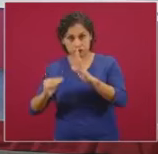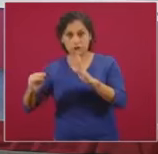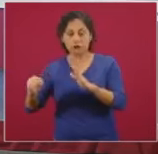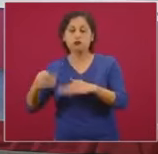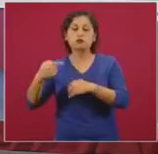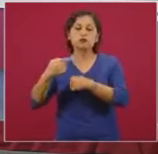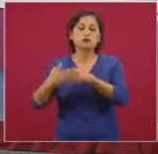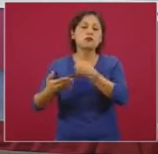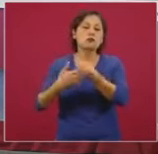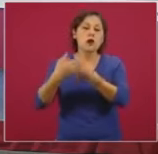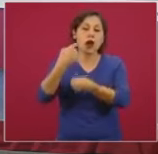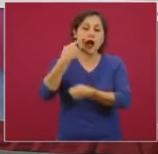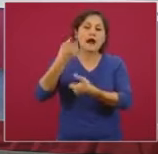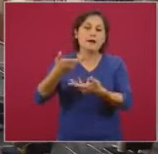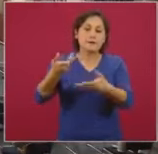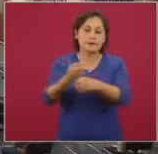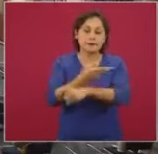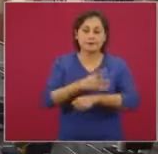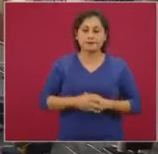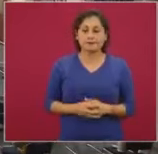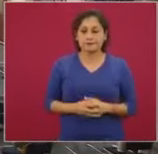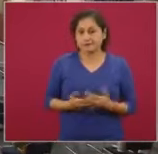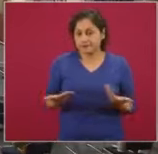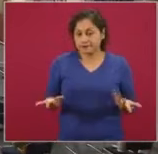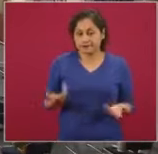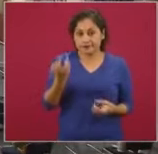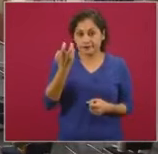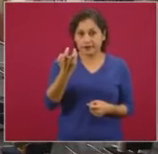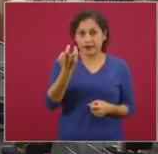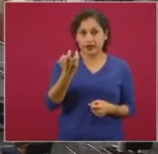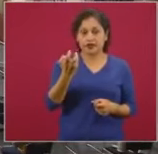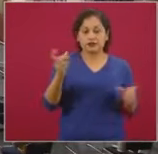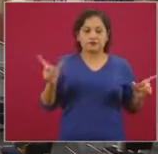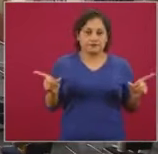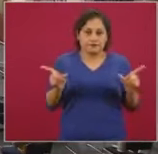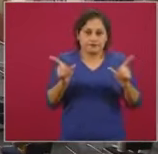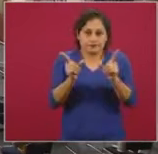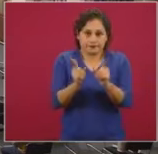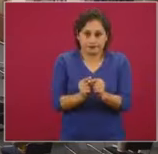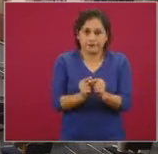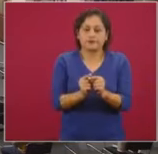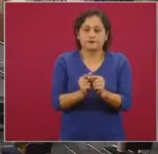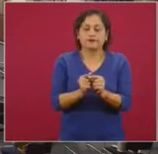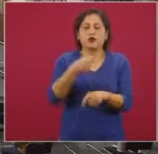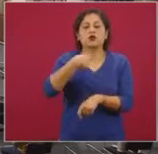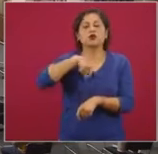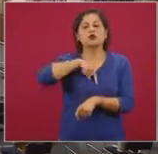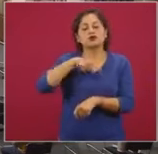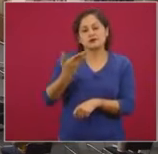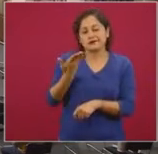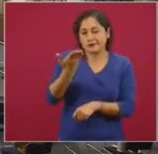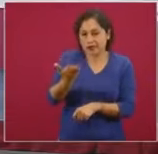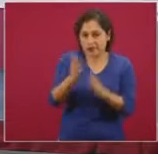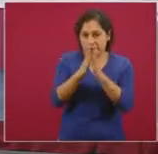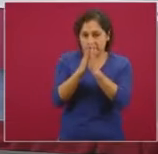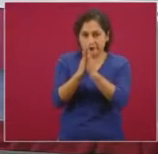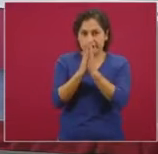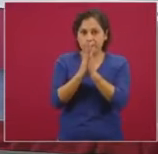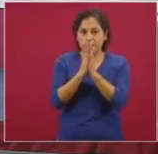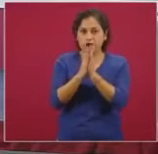traduce esto en las próximas semanas. Entonces, para concluir, digo, sí pedimos que vean